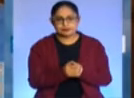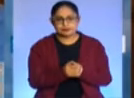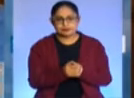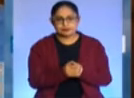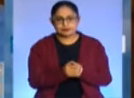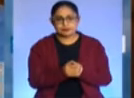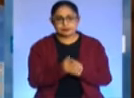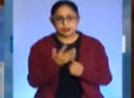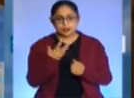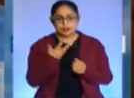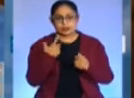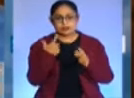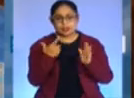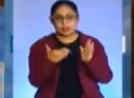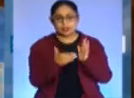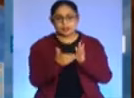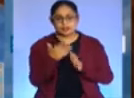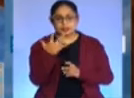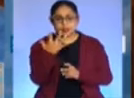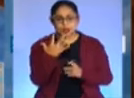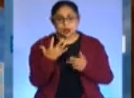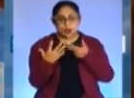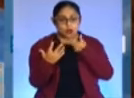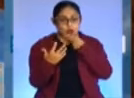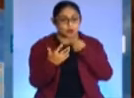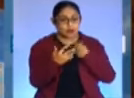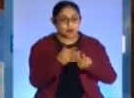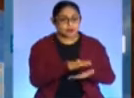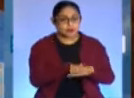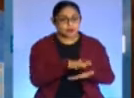de las cuales 7,005 son hombres y